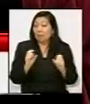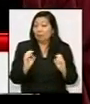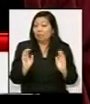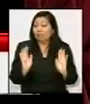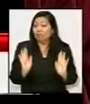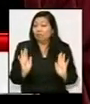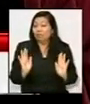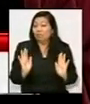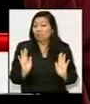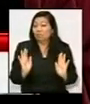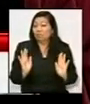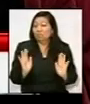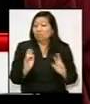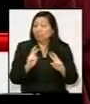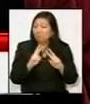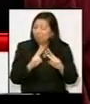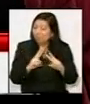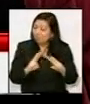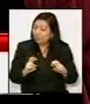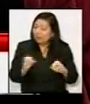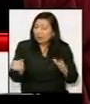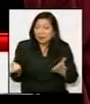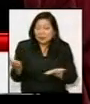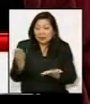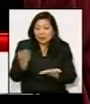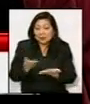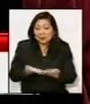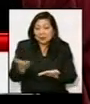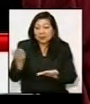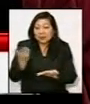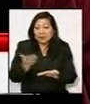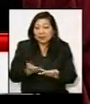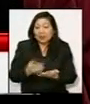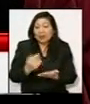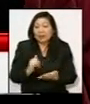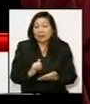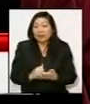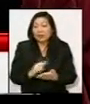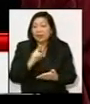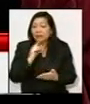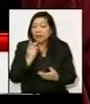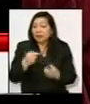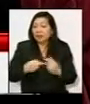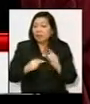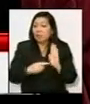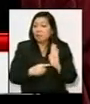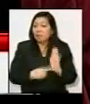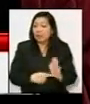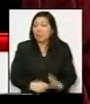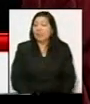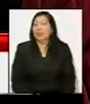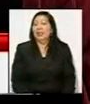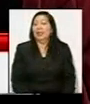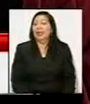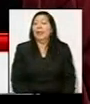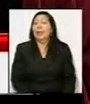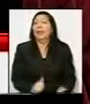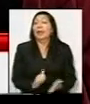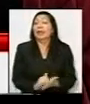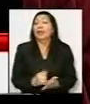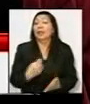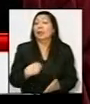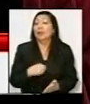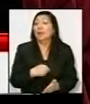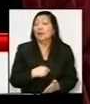seguir investigando acumulando más hechos resguardando su hipótesis es evidente es evidente que lo que